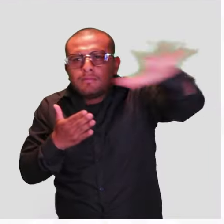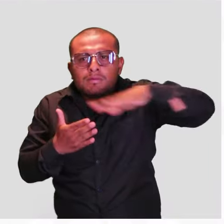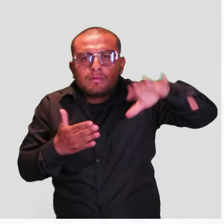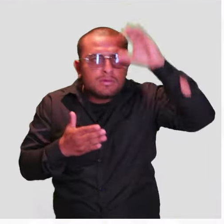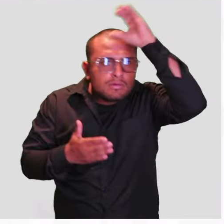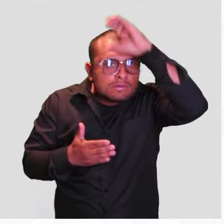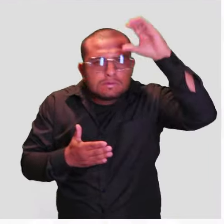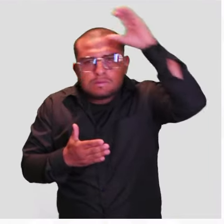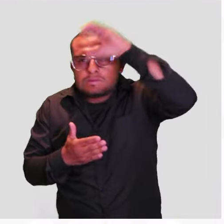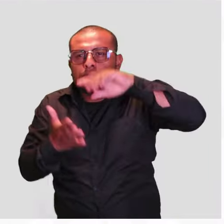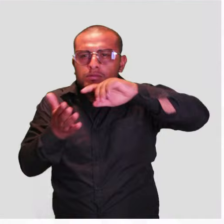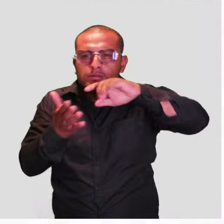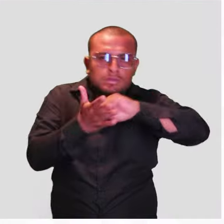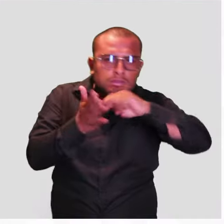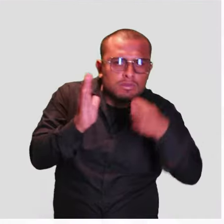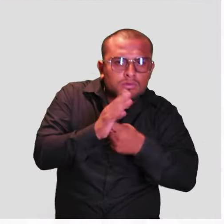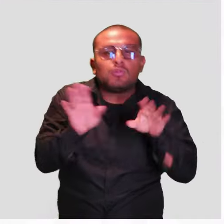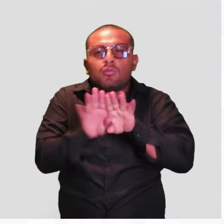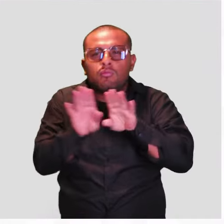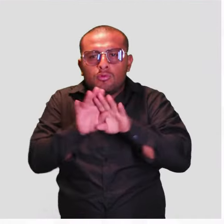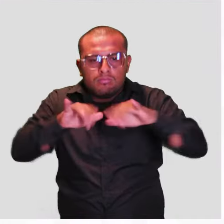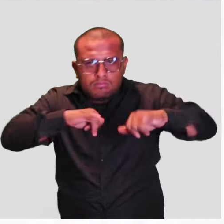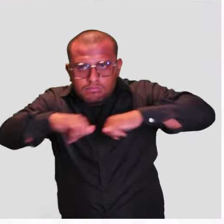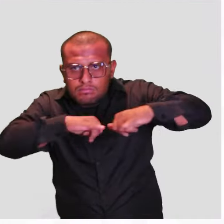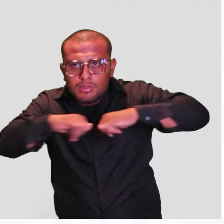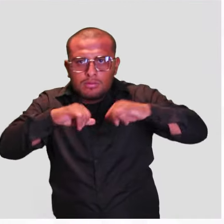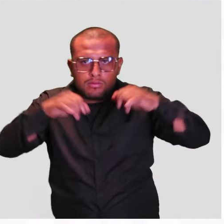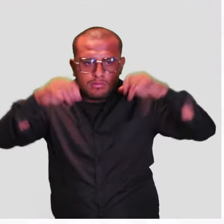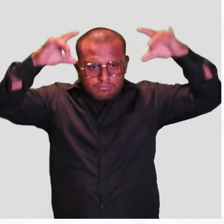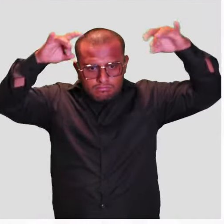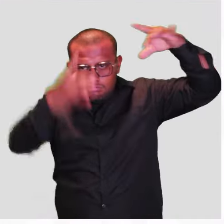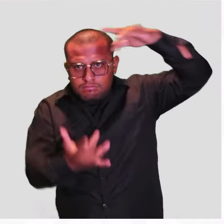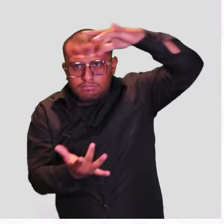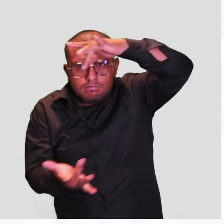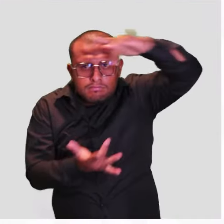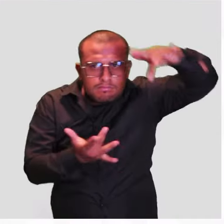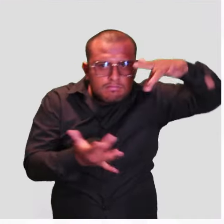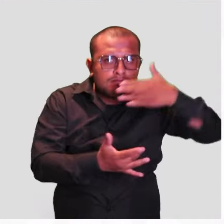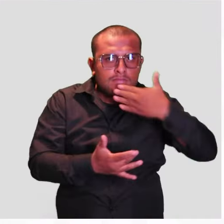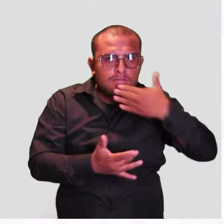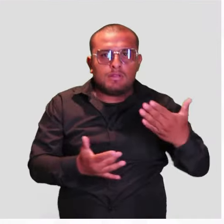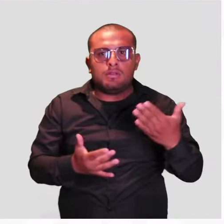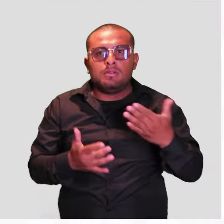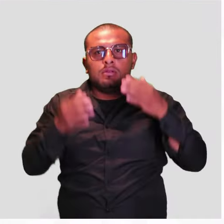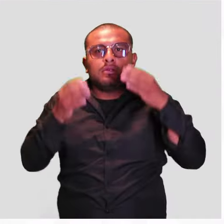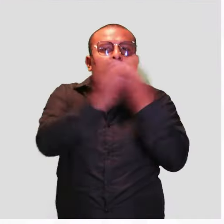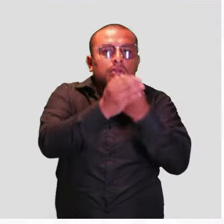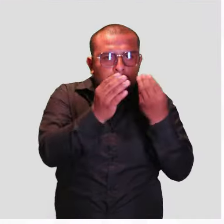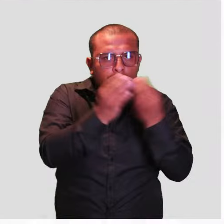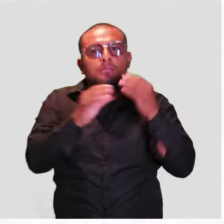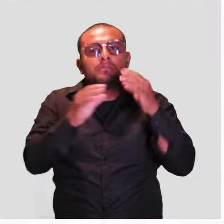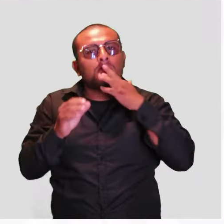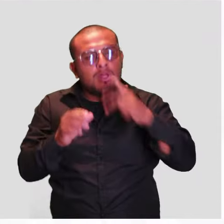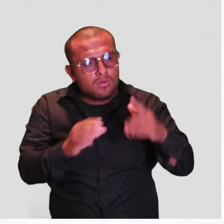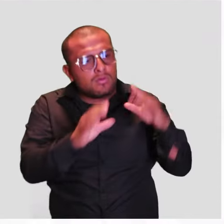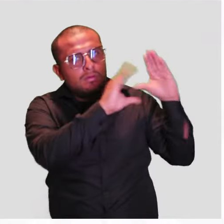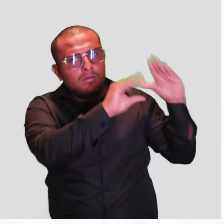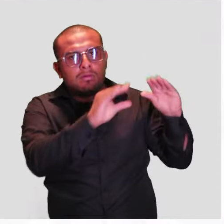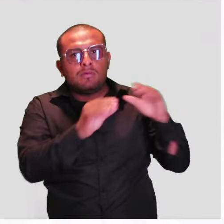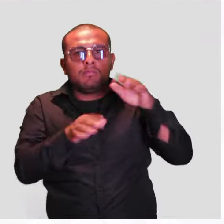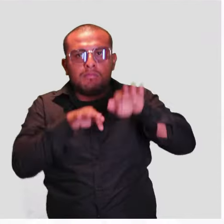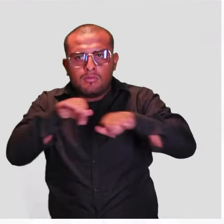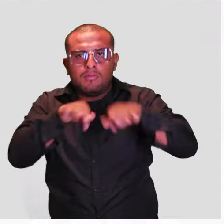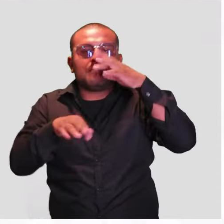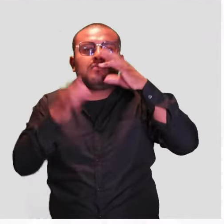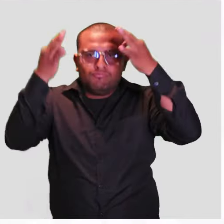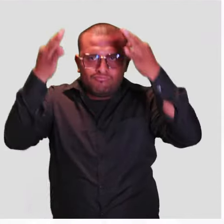mediante el uso de datos georreferenciados que eficienticen el trabajo policial, mejor capacitación, mejores condiciones laborales y dignas para